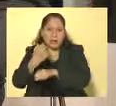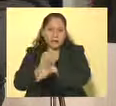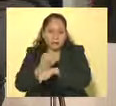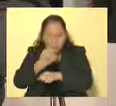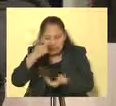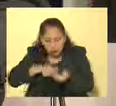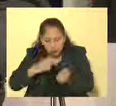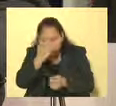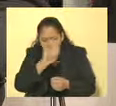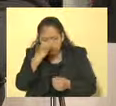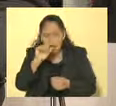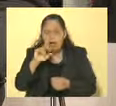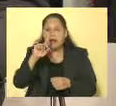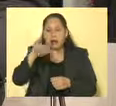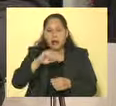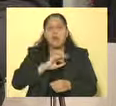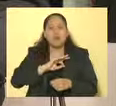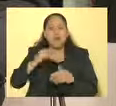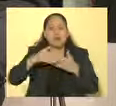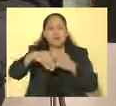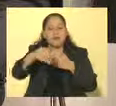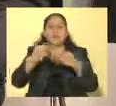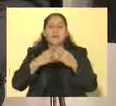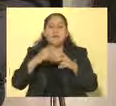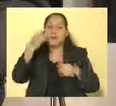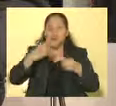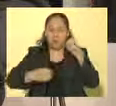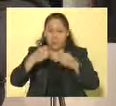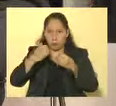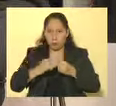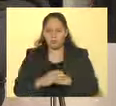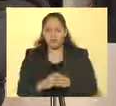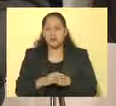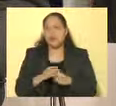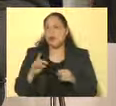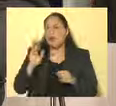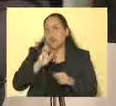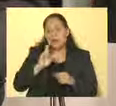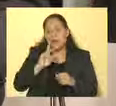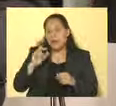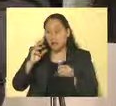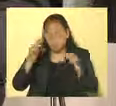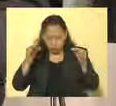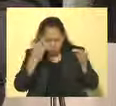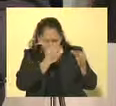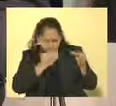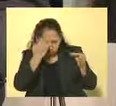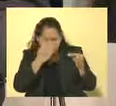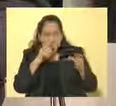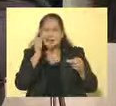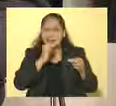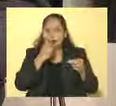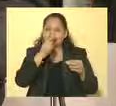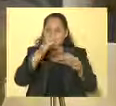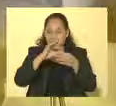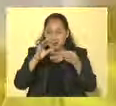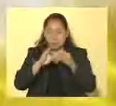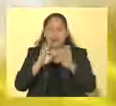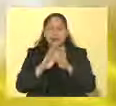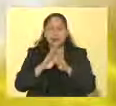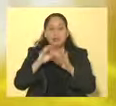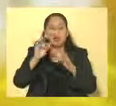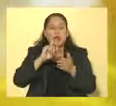alimentos para ti como la mamá del hijo. Falta y proceda, ¿no? Como siempre les he dicho, no son